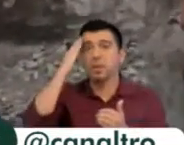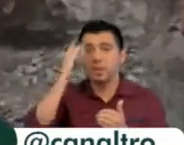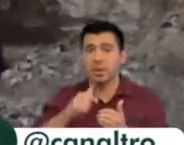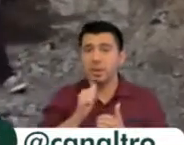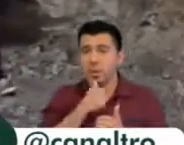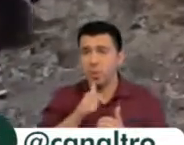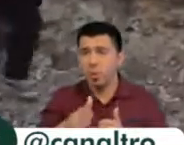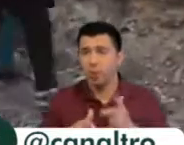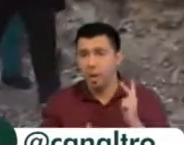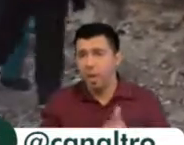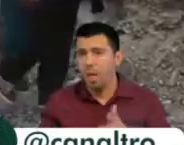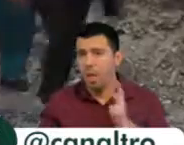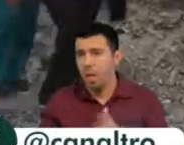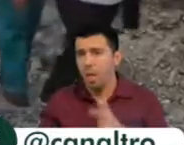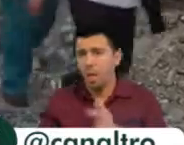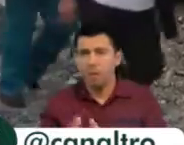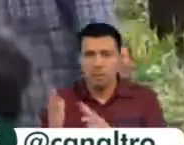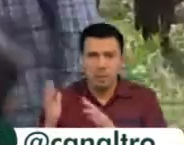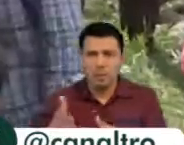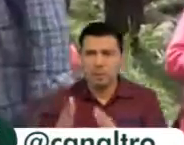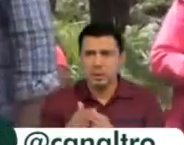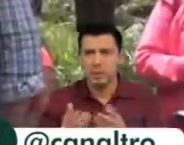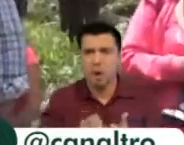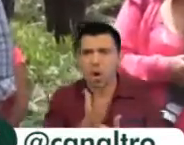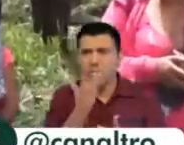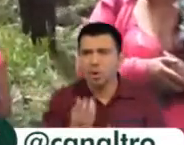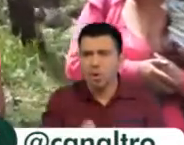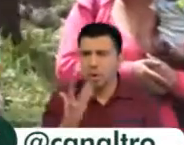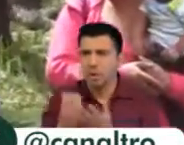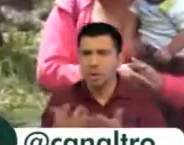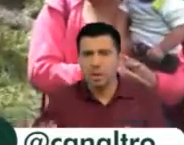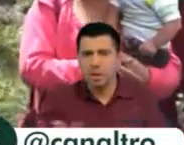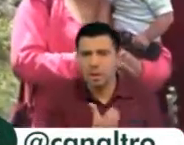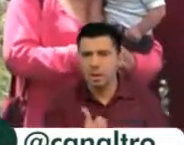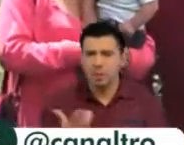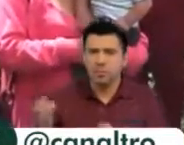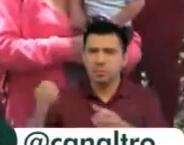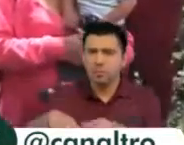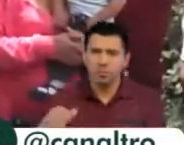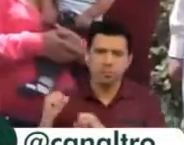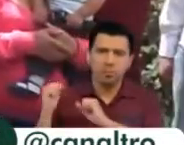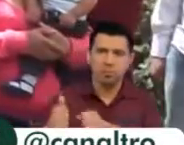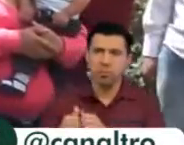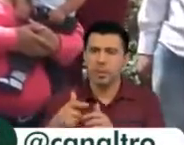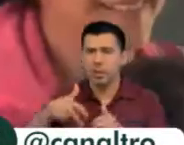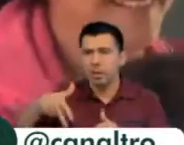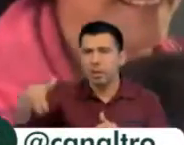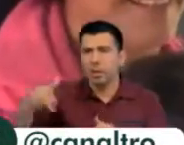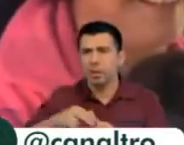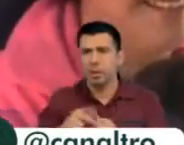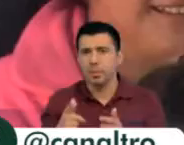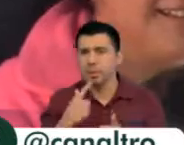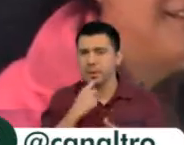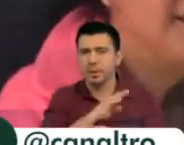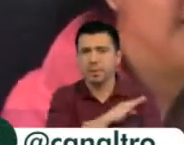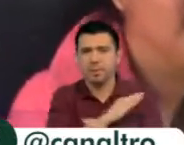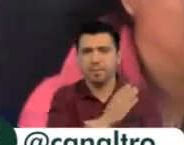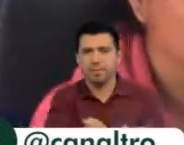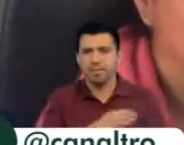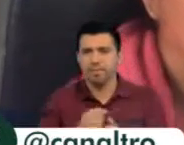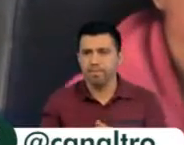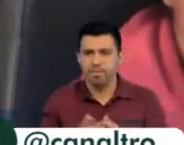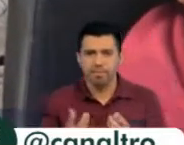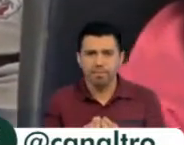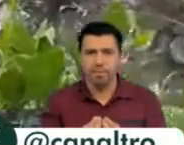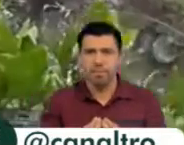para sacar la cosecha, hemos hecho un esfuerzo y hemos tratado de arreglar prácticamente como a la fuerza. Los pasajeros se arriesgan a